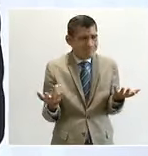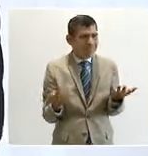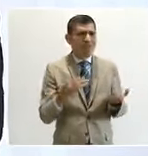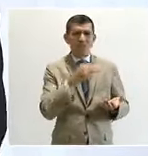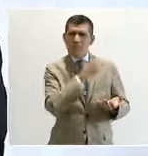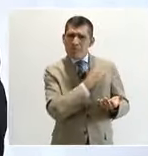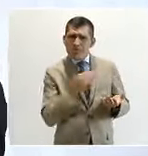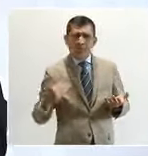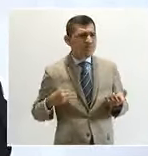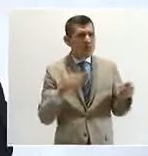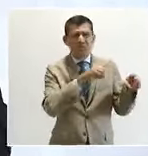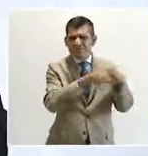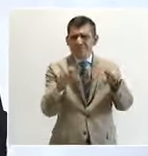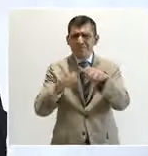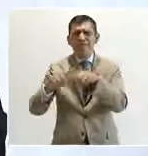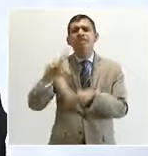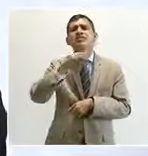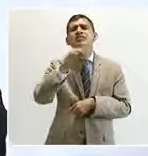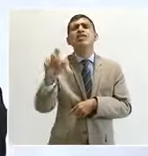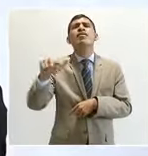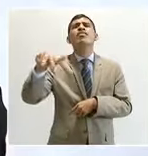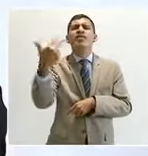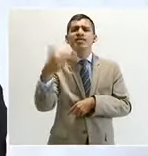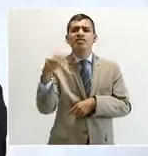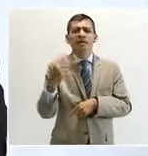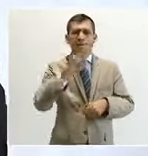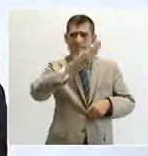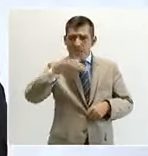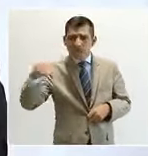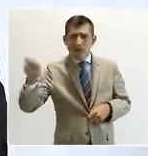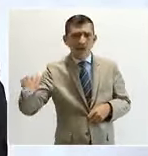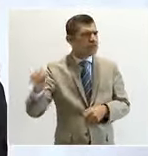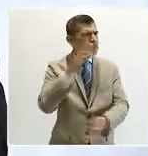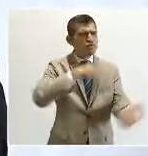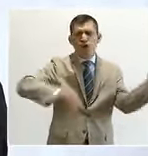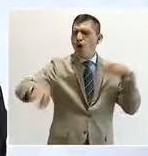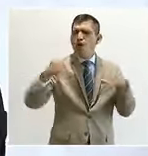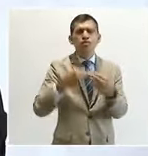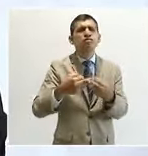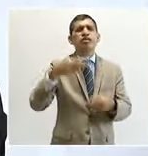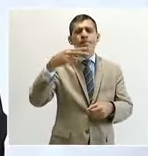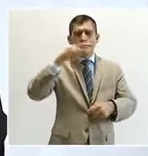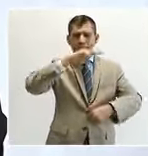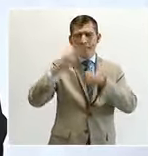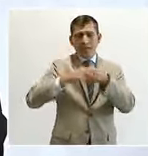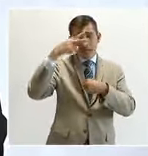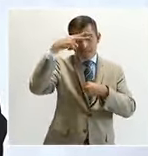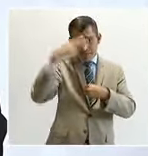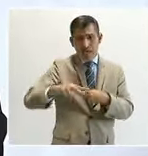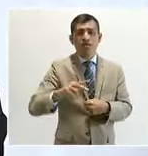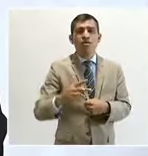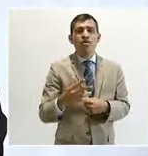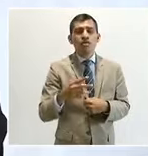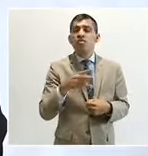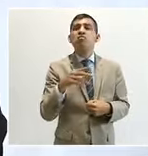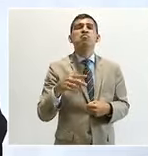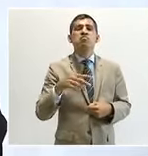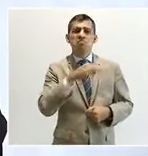en los 113 municipios de Michoacán y en todos los municipios de México que los conozco todos